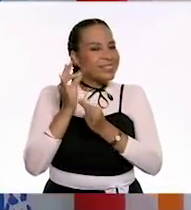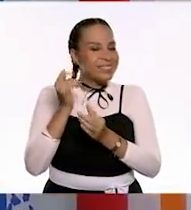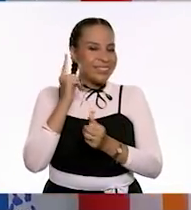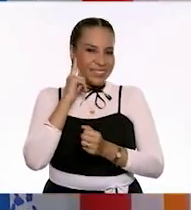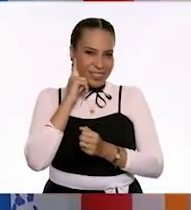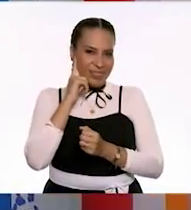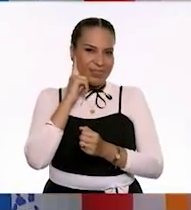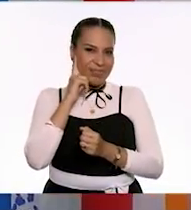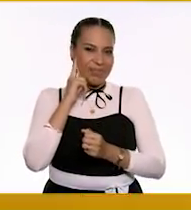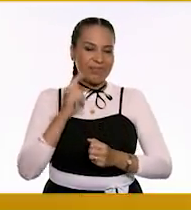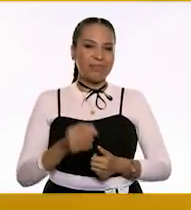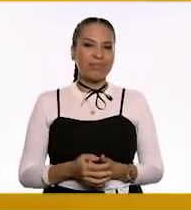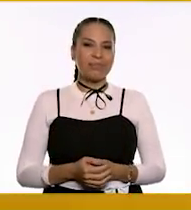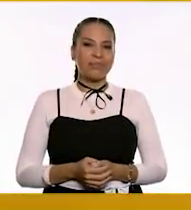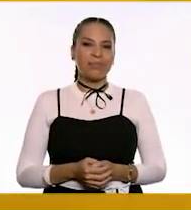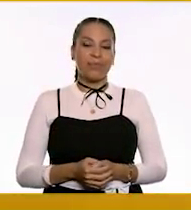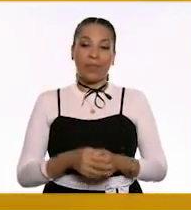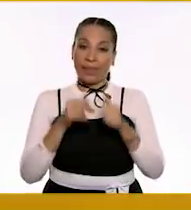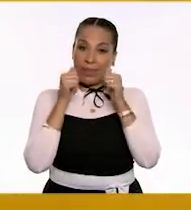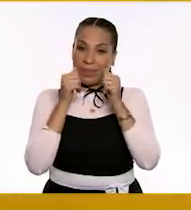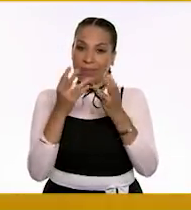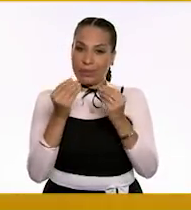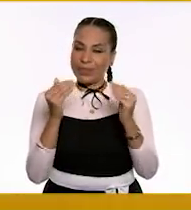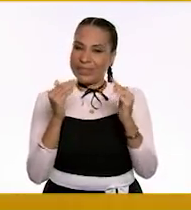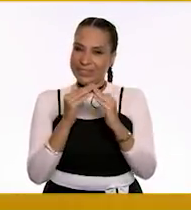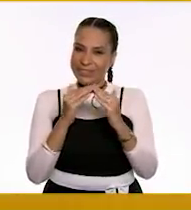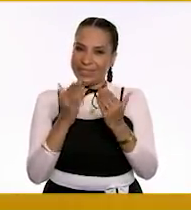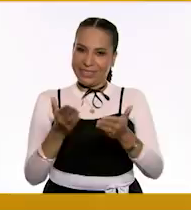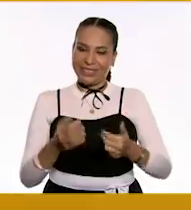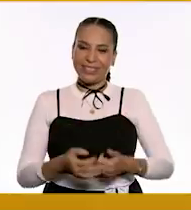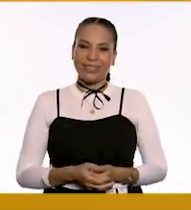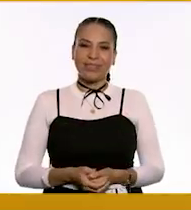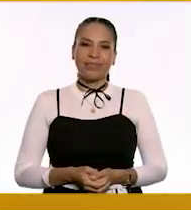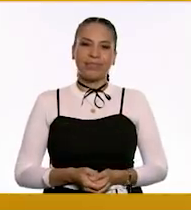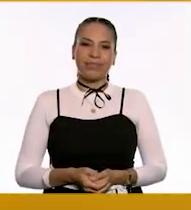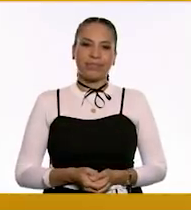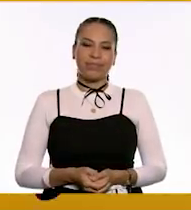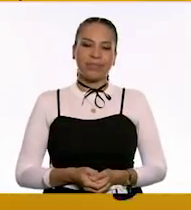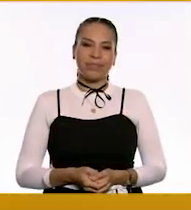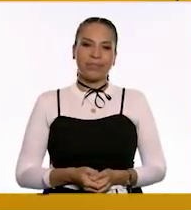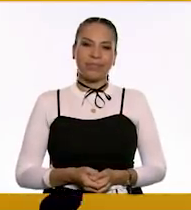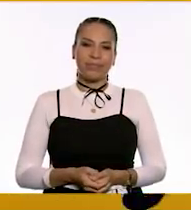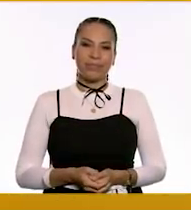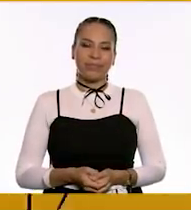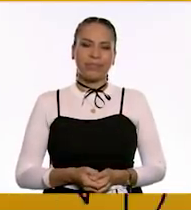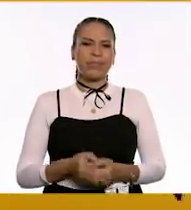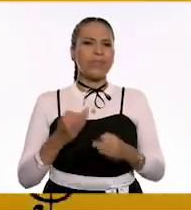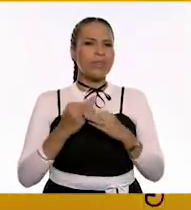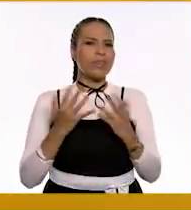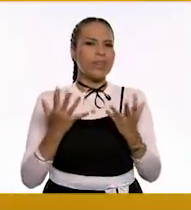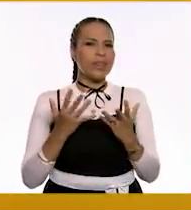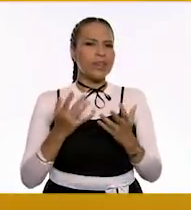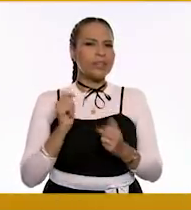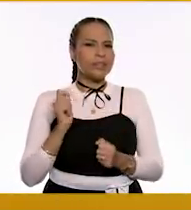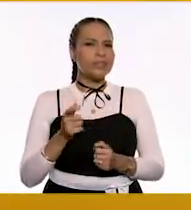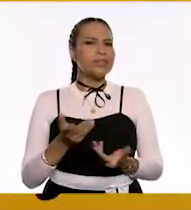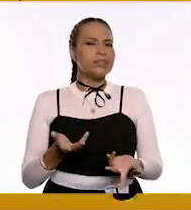escucha? Pongan mucha atención en casa. Pongan atención. ¿Qué vamos a hacer con esta